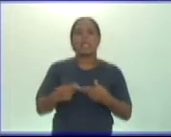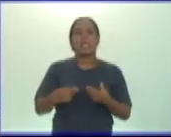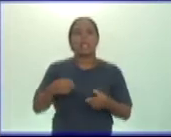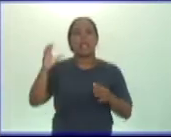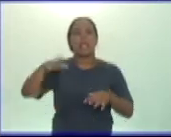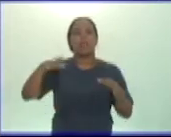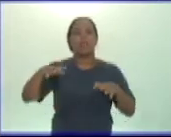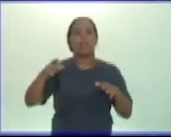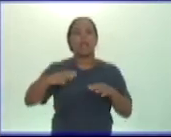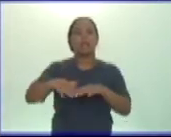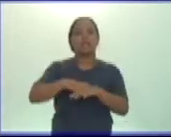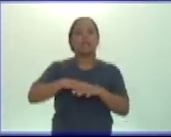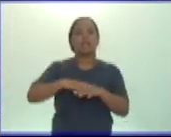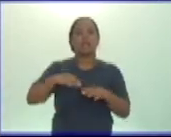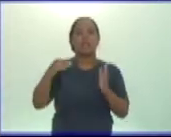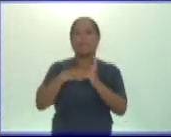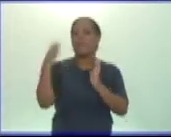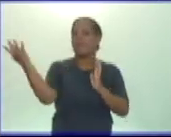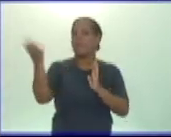ambiente?